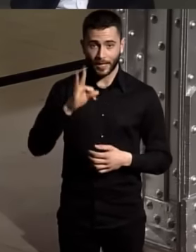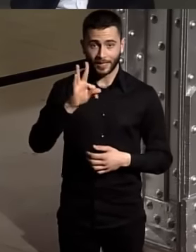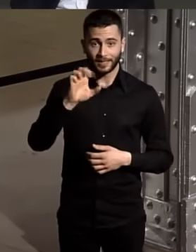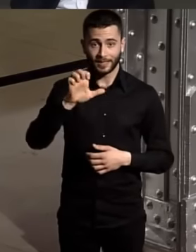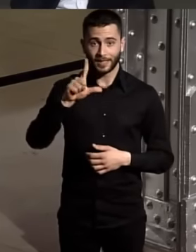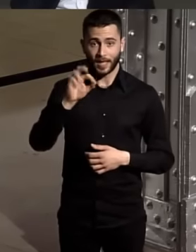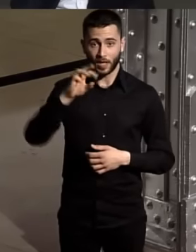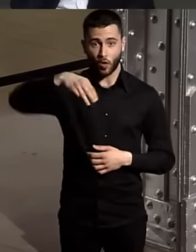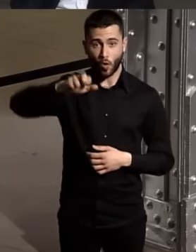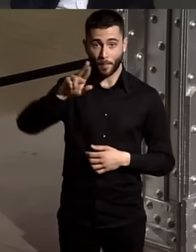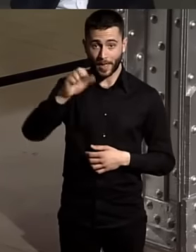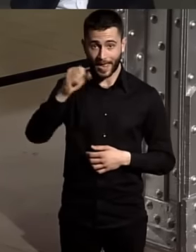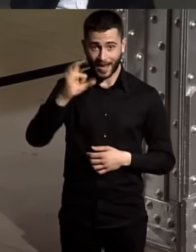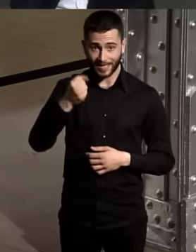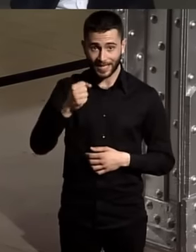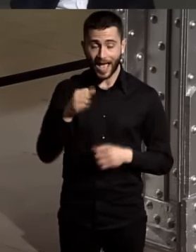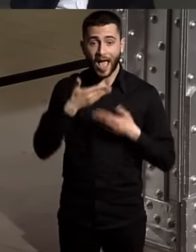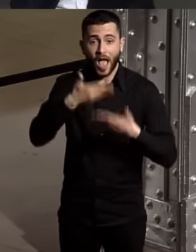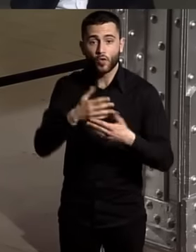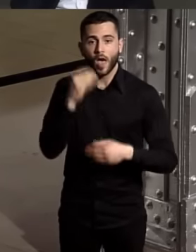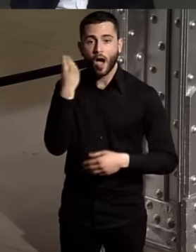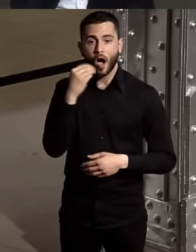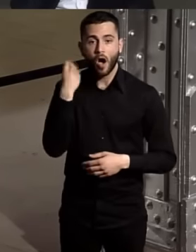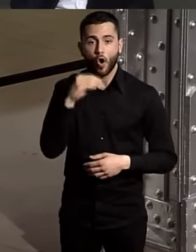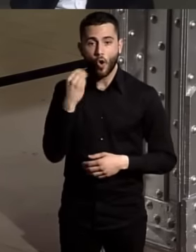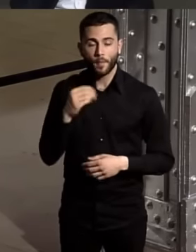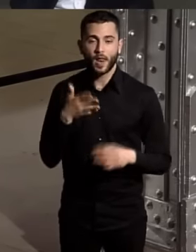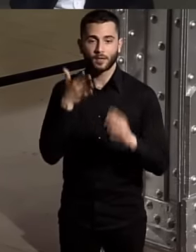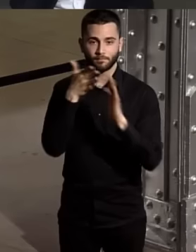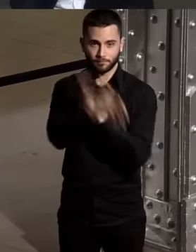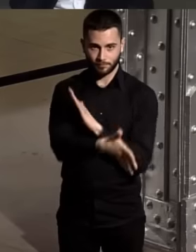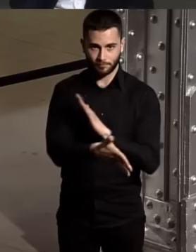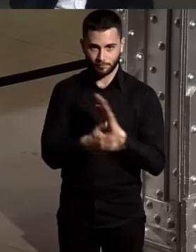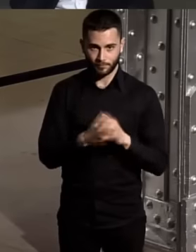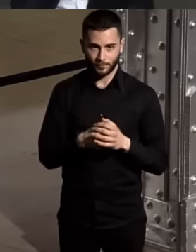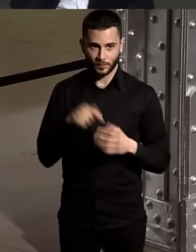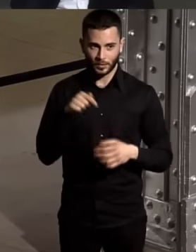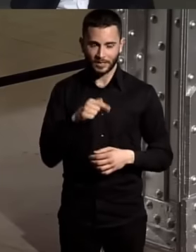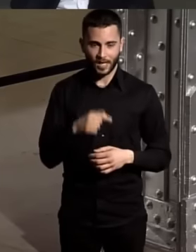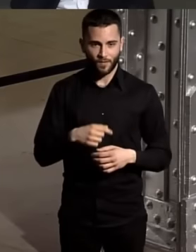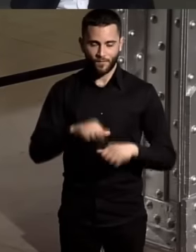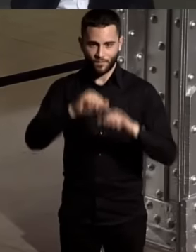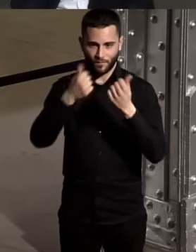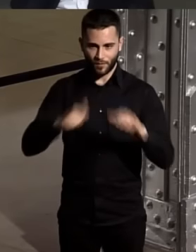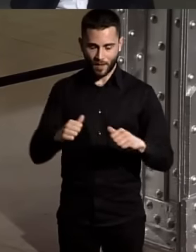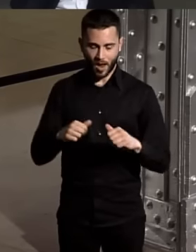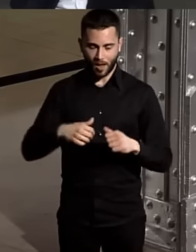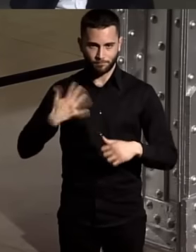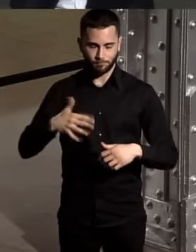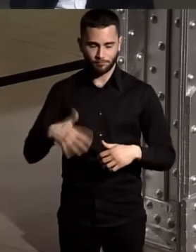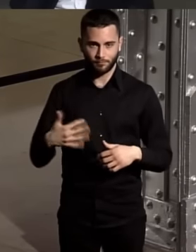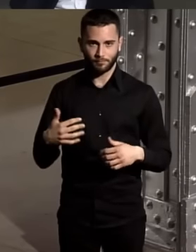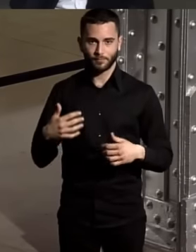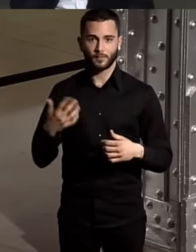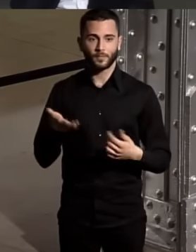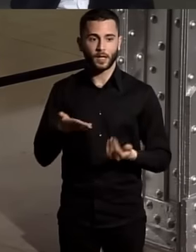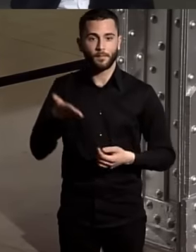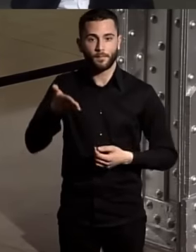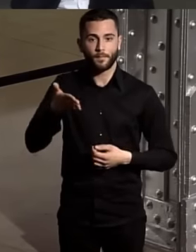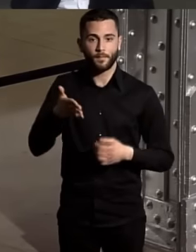se mantengan siempre jóvenes y el cáncer ha descubierto esta telomerasa de manera perversa para conseguir la inmortalidad lo que estamos haciendo nosotros